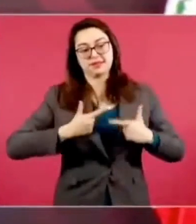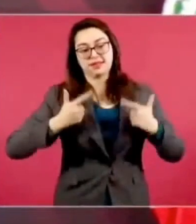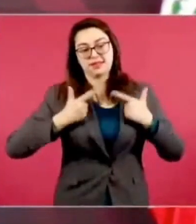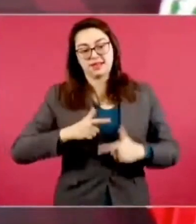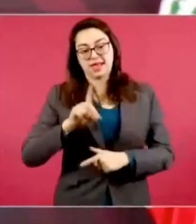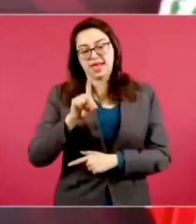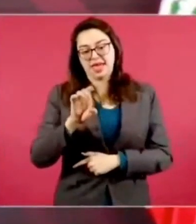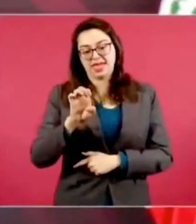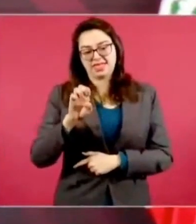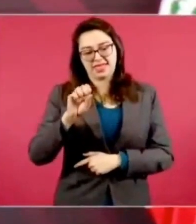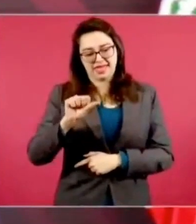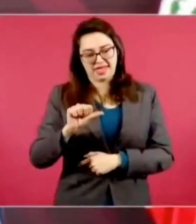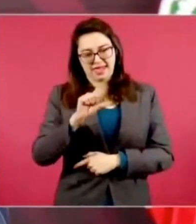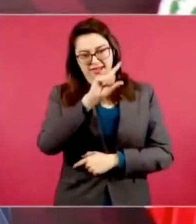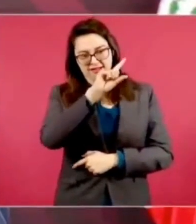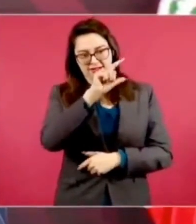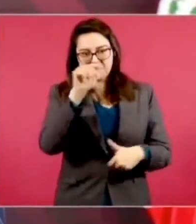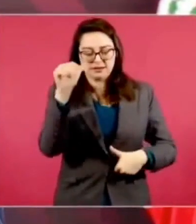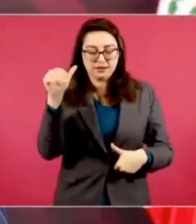que yo creo que